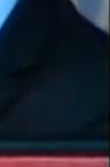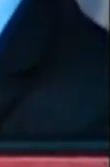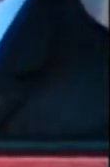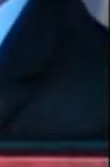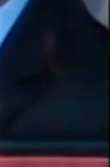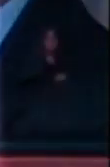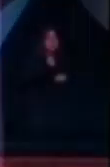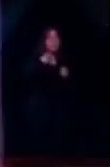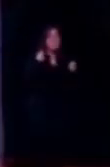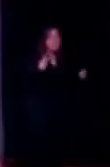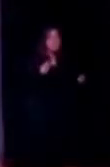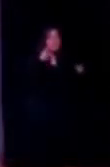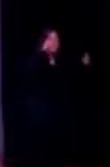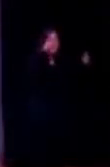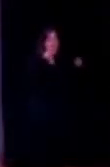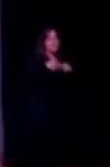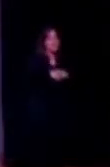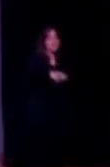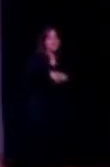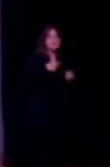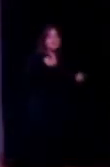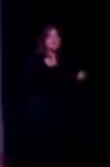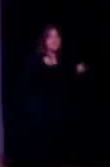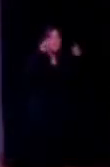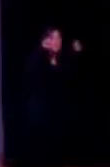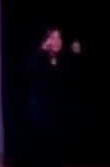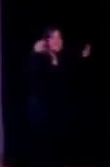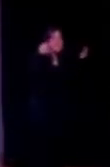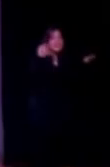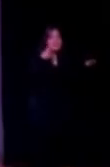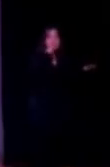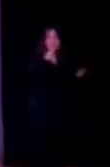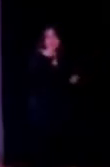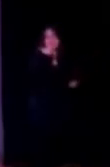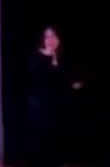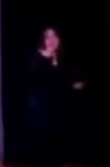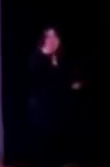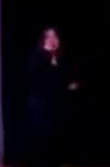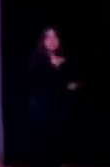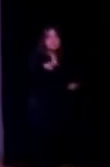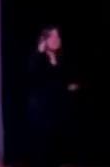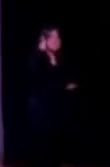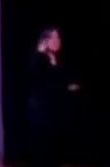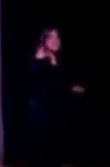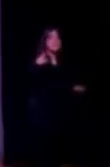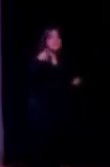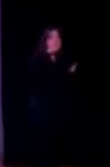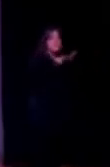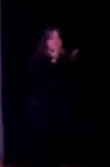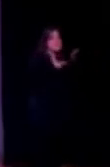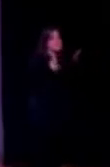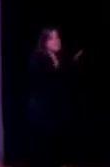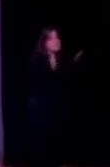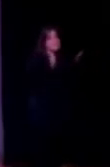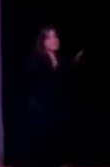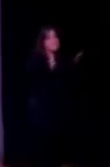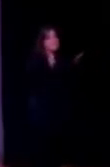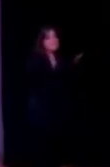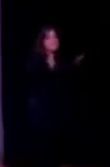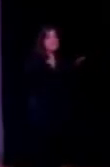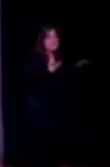¿Para qué tengo que hacerlo? ¿Qué tengo que educar? Pues es que Carmen tiene muchas dificultades lectoras o no sabe leer, pues